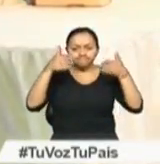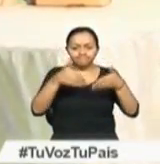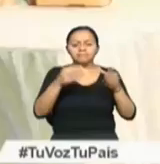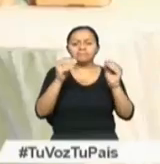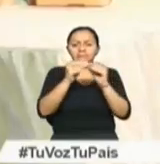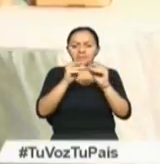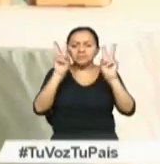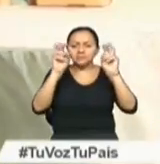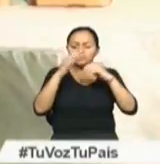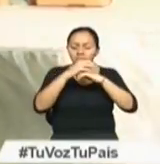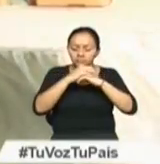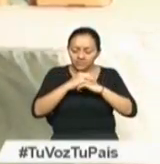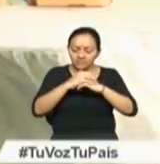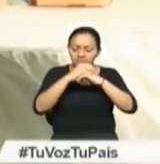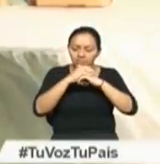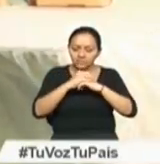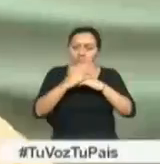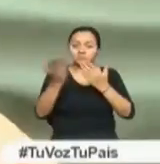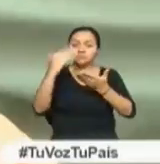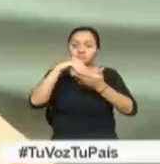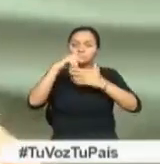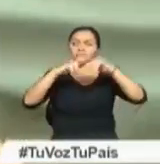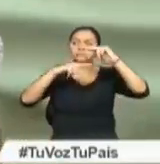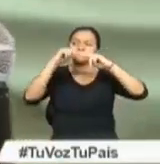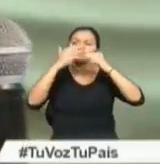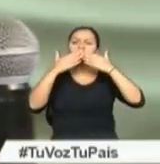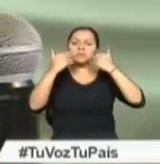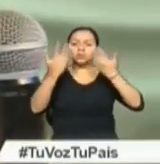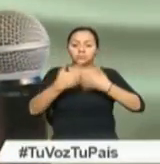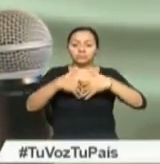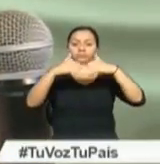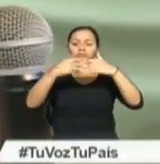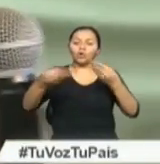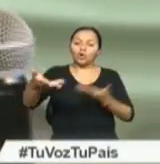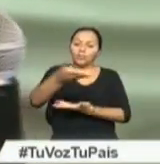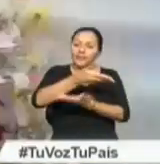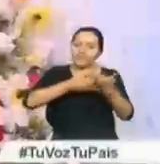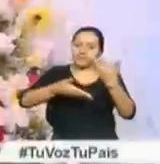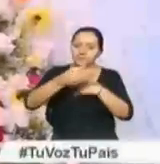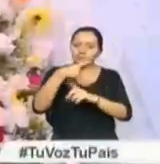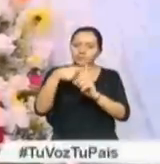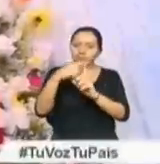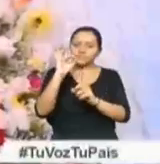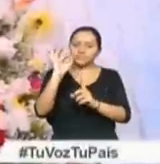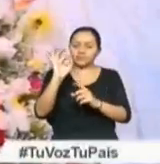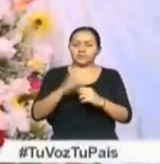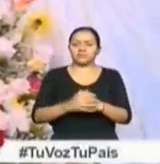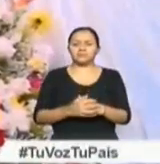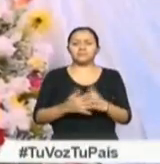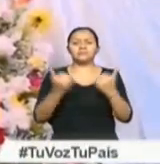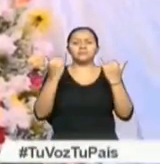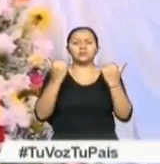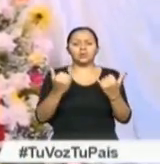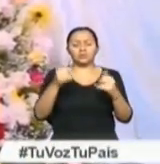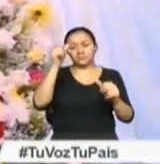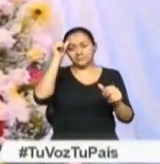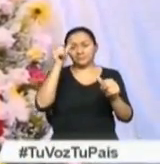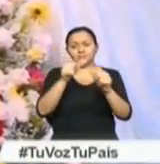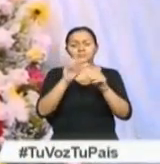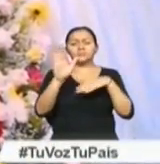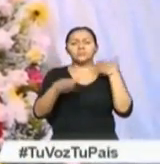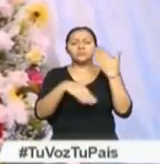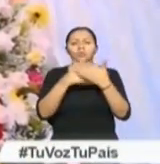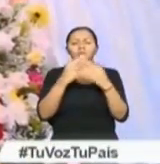para continuar con la reconstrucción de las zonas afectadas y en el compartir el pan con los demás. Y ahora aquí conmemoramos